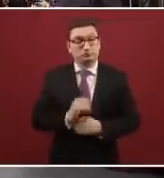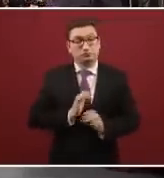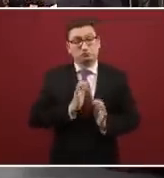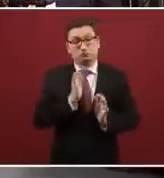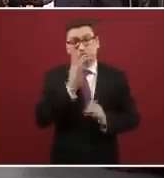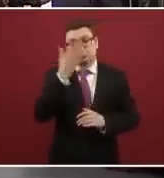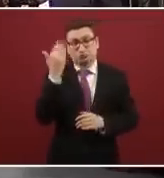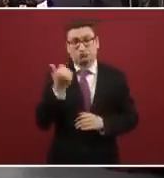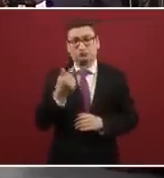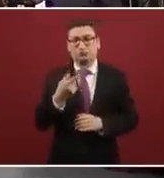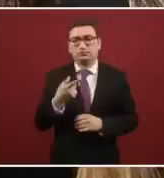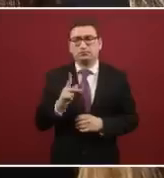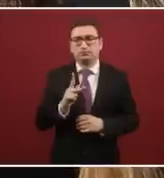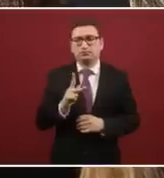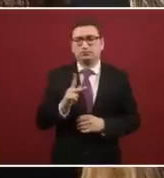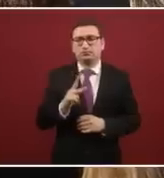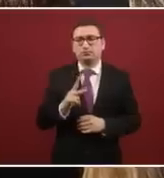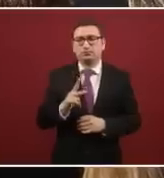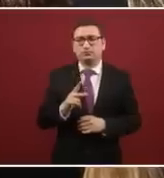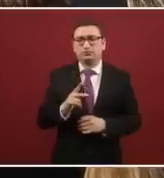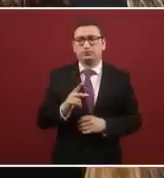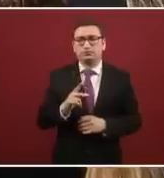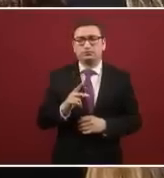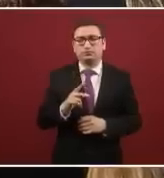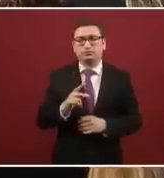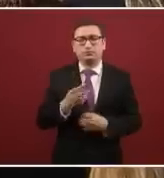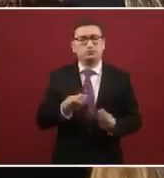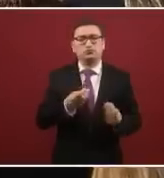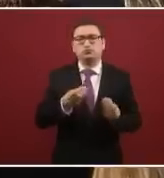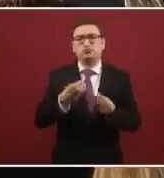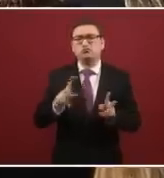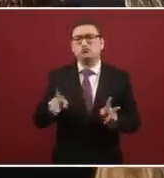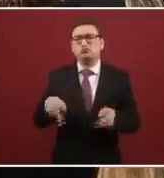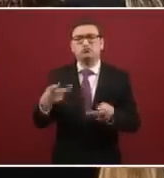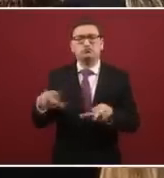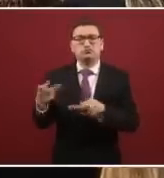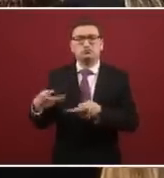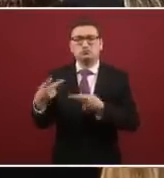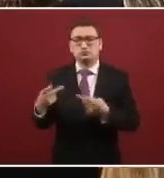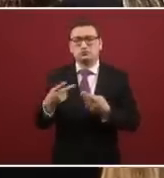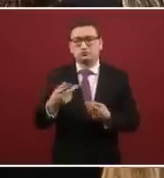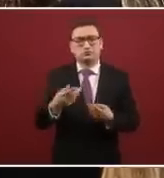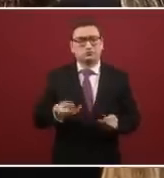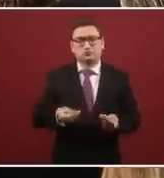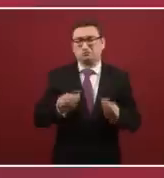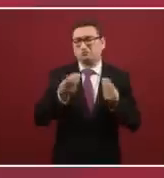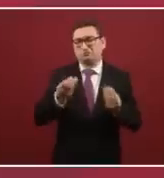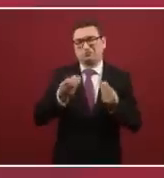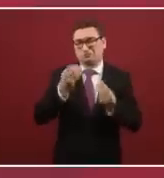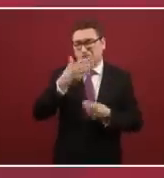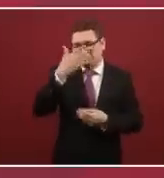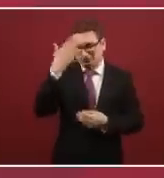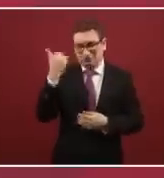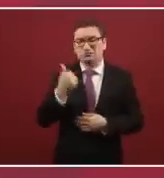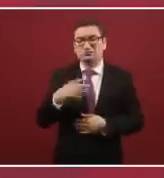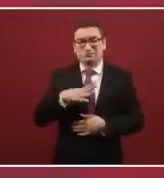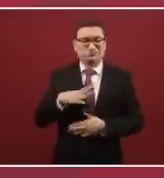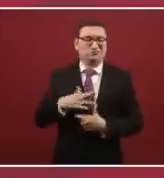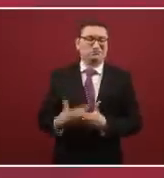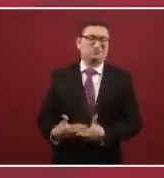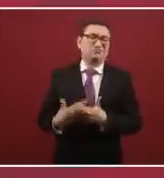sí, miren, se vendieron no sé cuántas y todavía quedan.